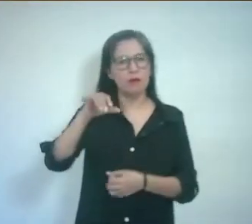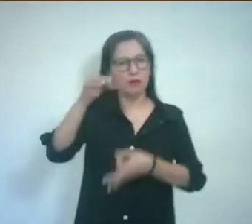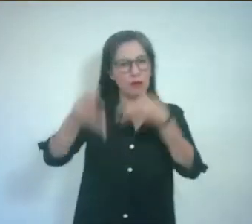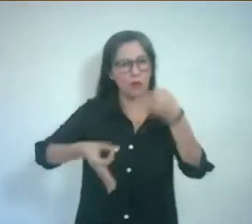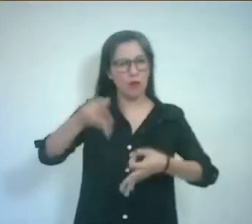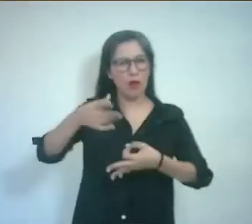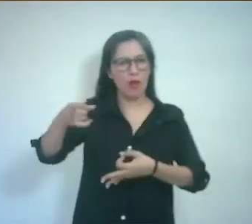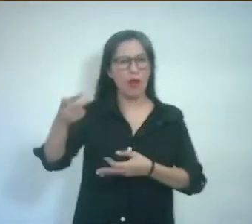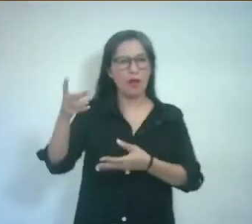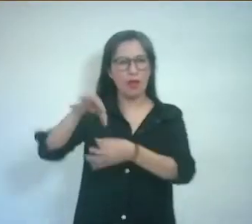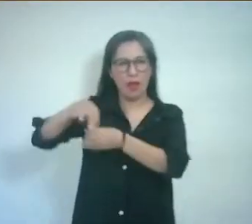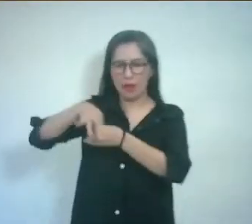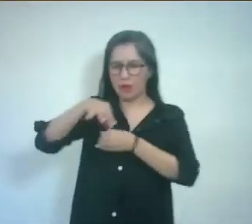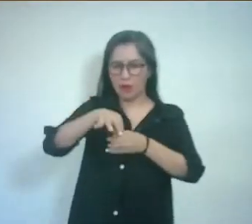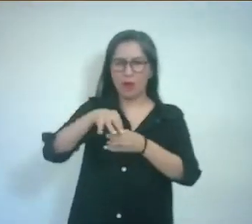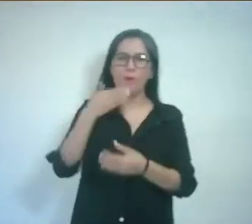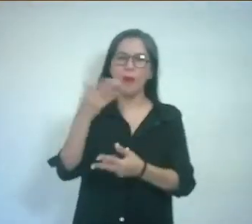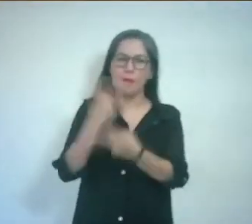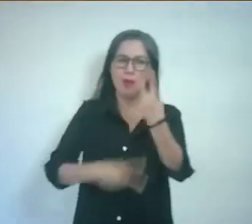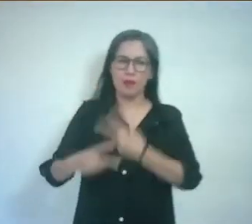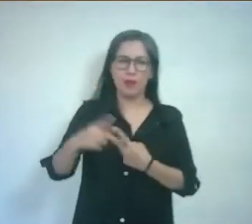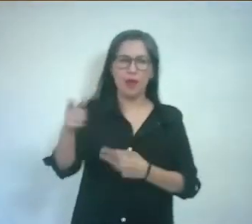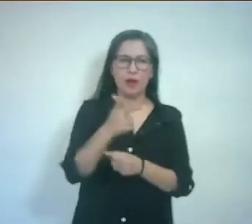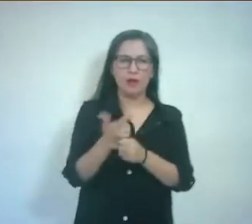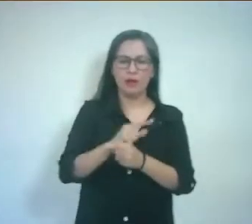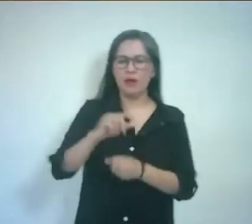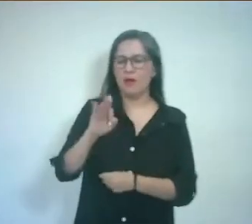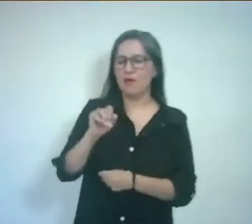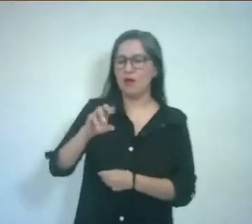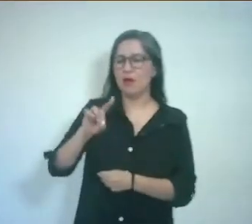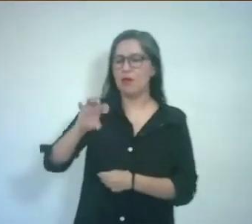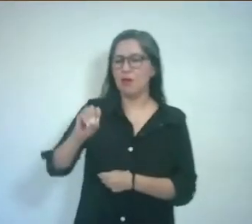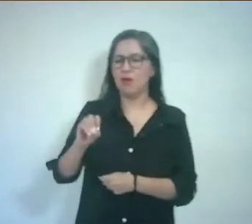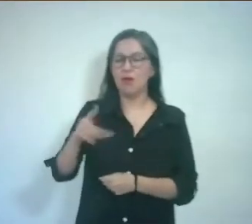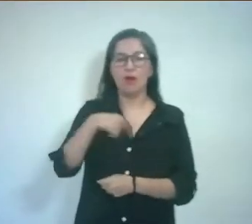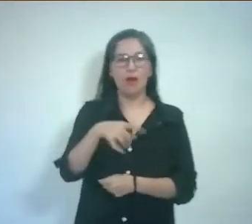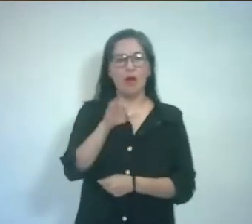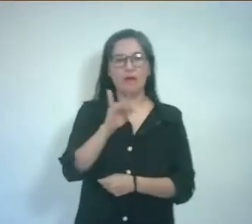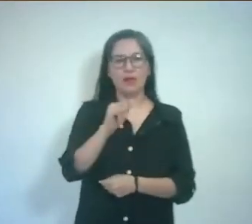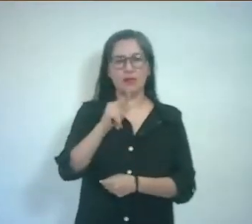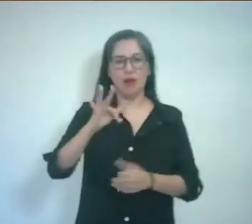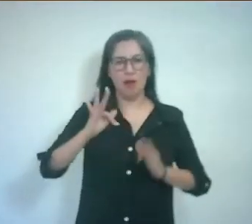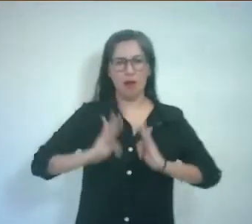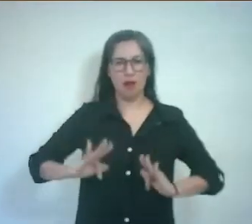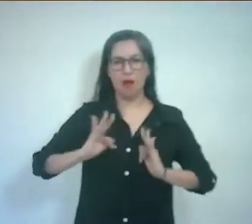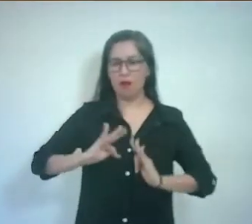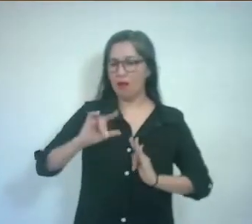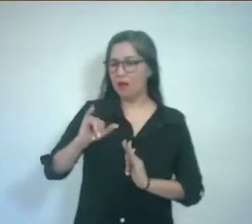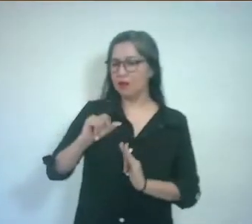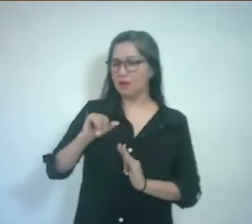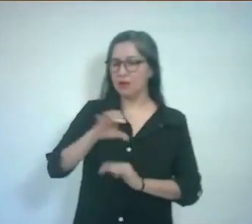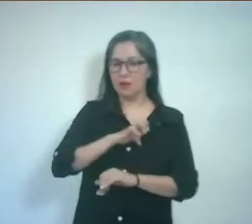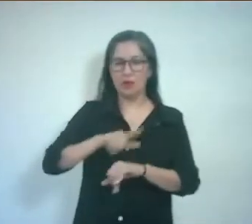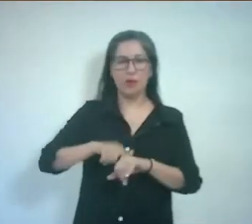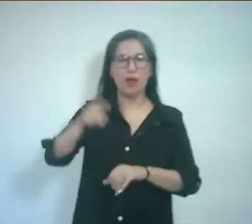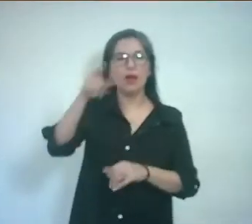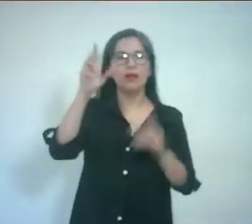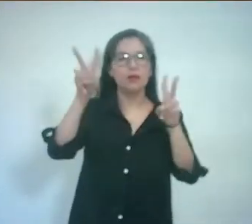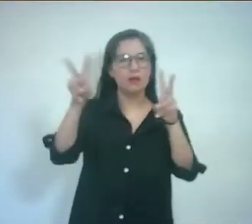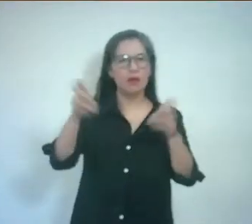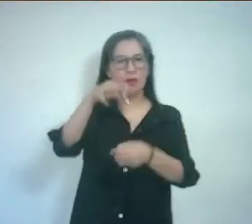bienvenidos. Al licenciado Luis Fernando González, fiscal especializado en materia electoral. También